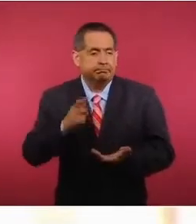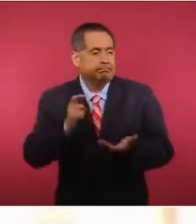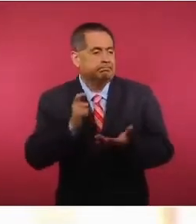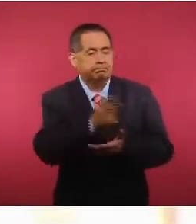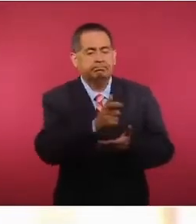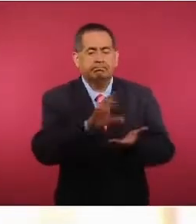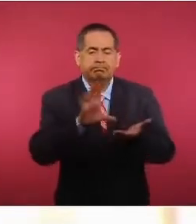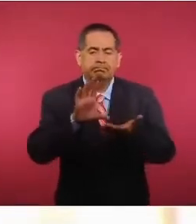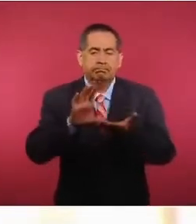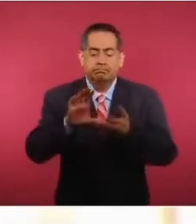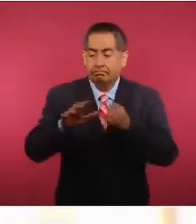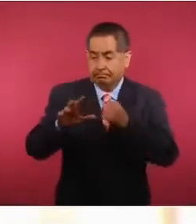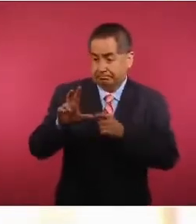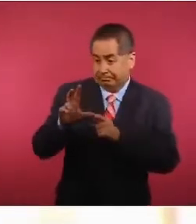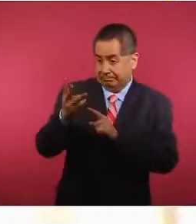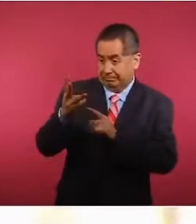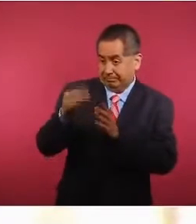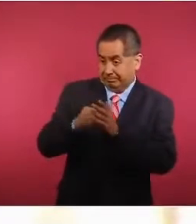pagar, en vez de los